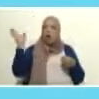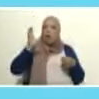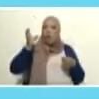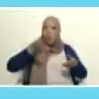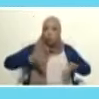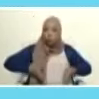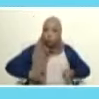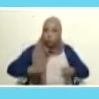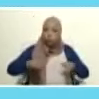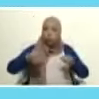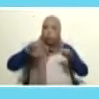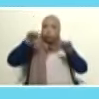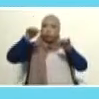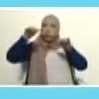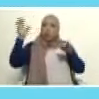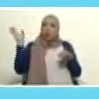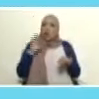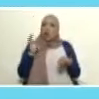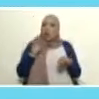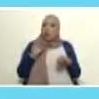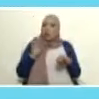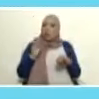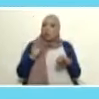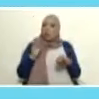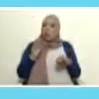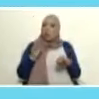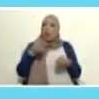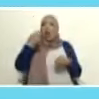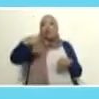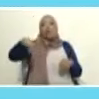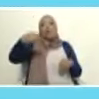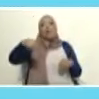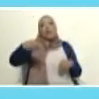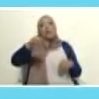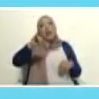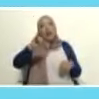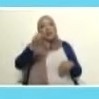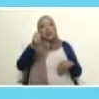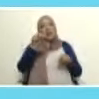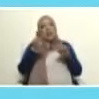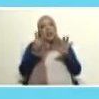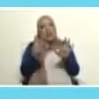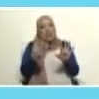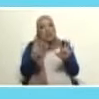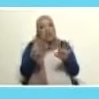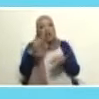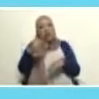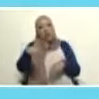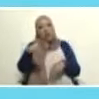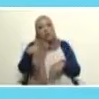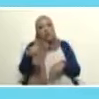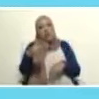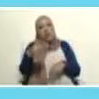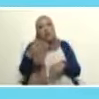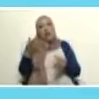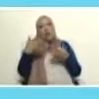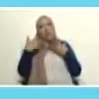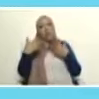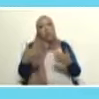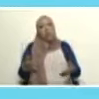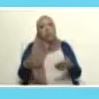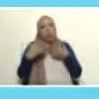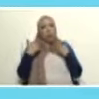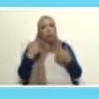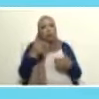criado en Caracas, que en noviembre, 17 de noviembre, haga 33